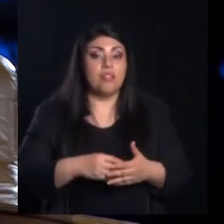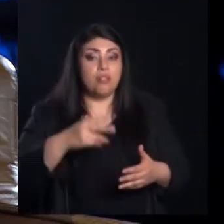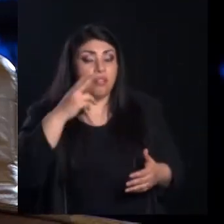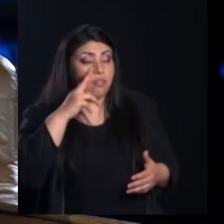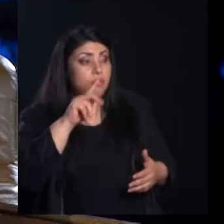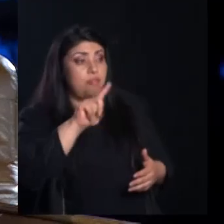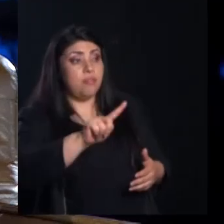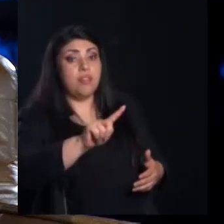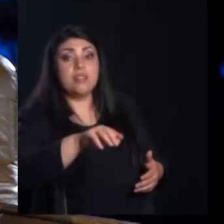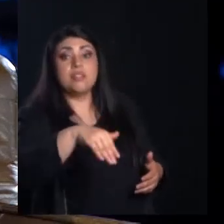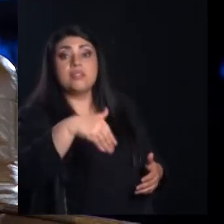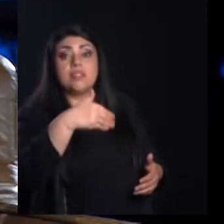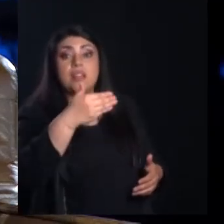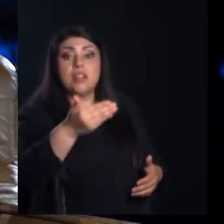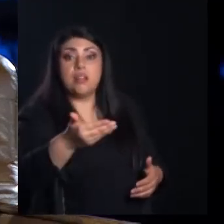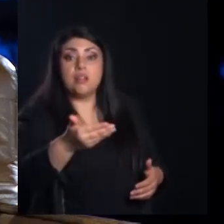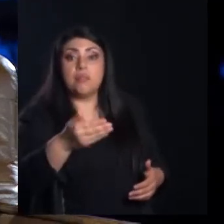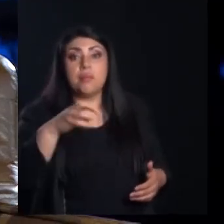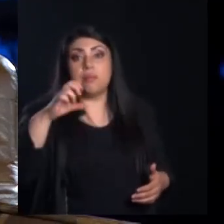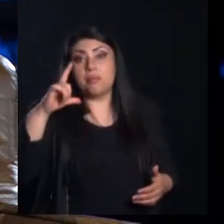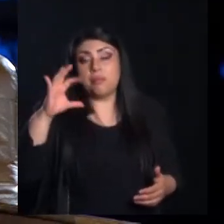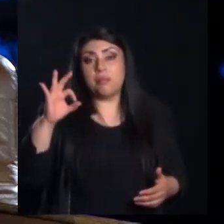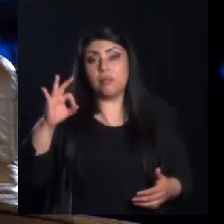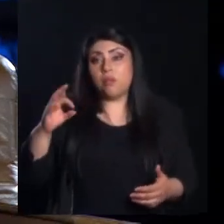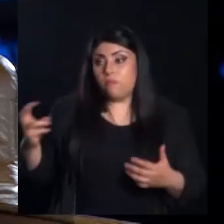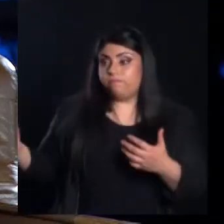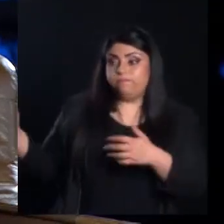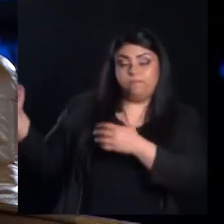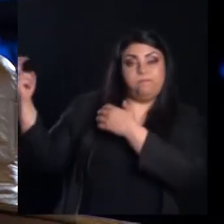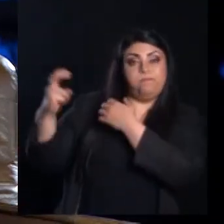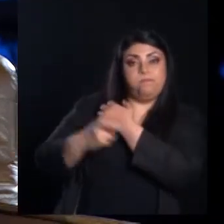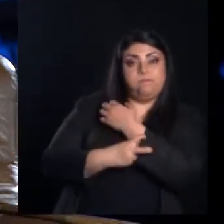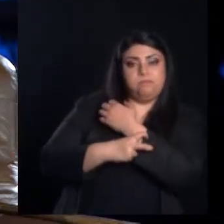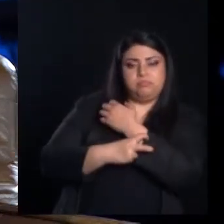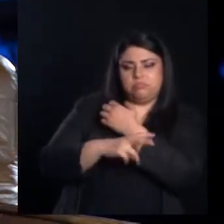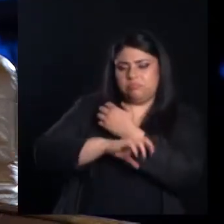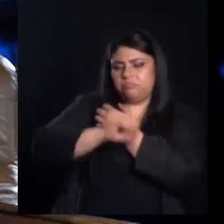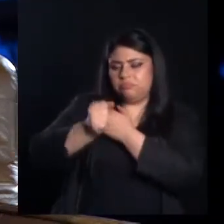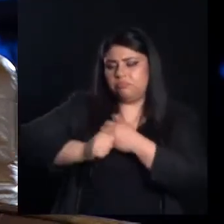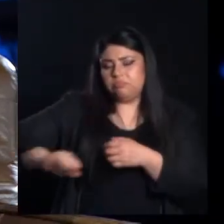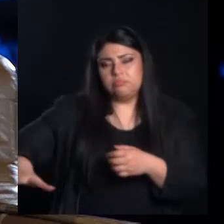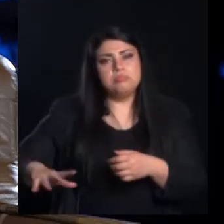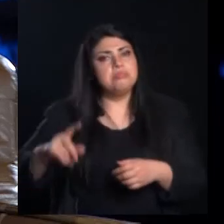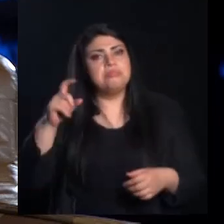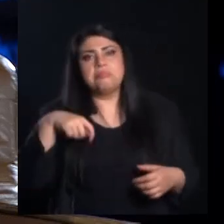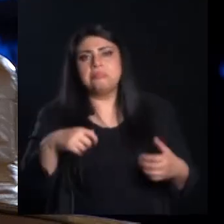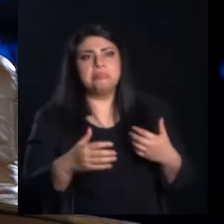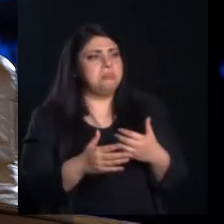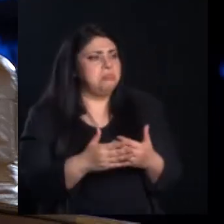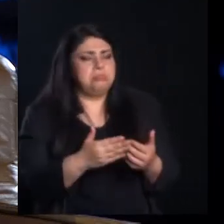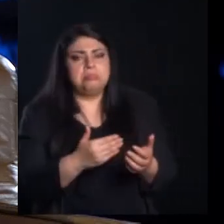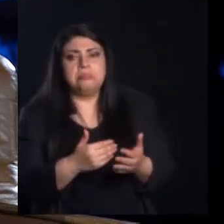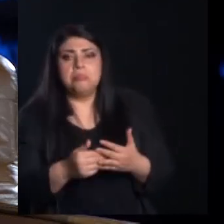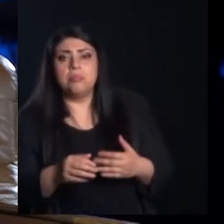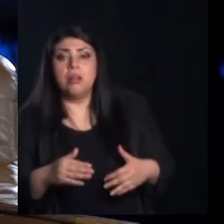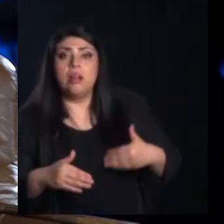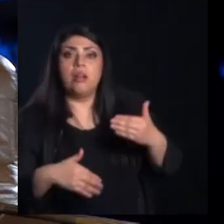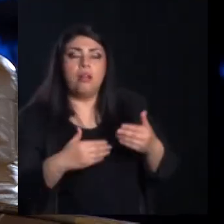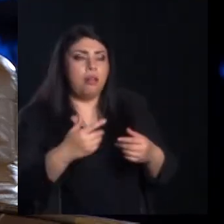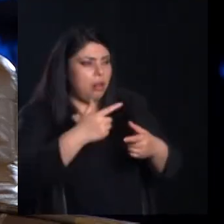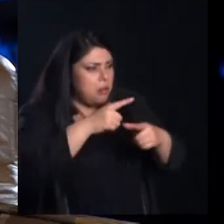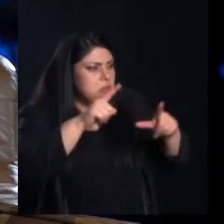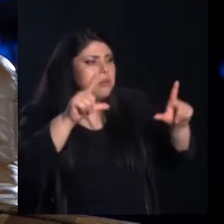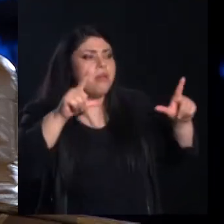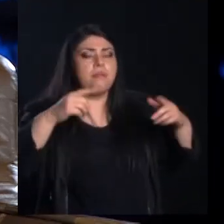que lo lo picó una serpiente que no le pasa nada y luego ves que imponen manos sobre los enfermos y son sanos luego ves que están liberando el